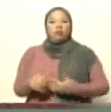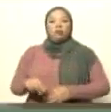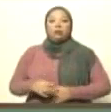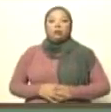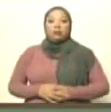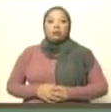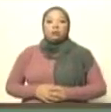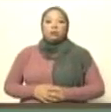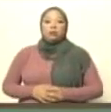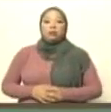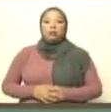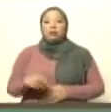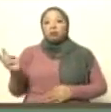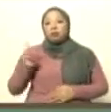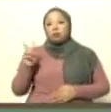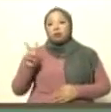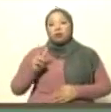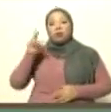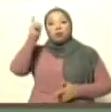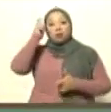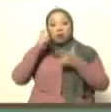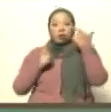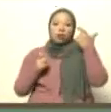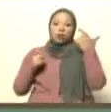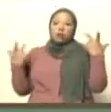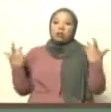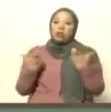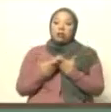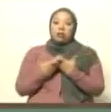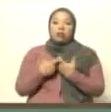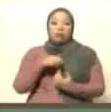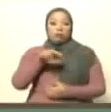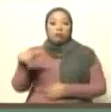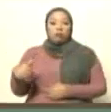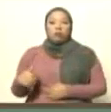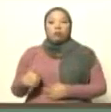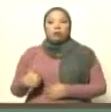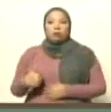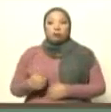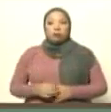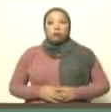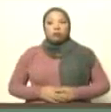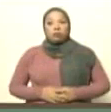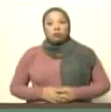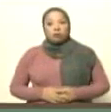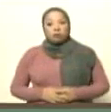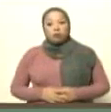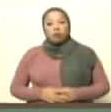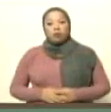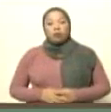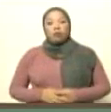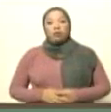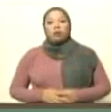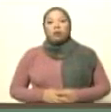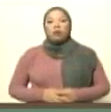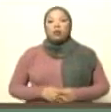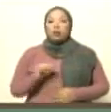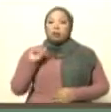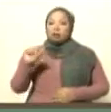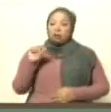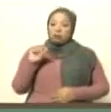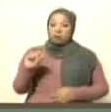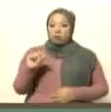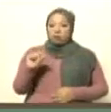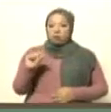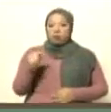1.881.305 venezolanos y venezolanas que hemos ido. Y la instrucción es, fíjense, comunidad por comunidad, calle por